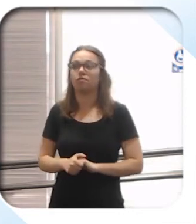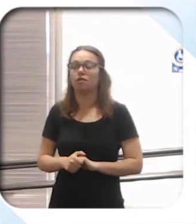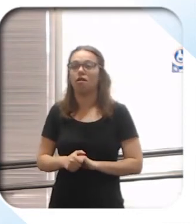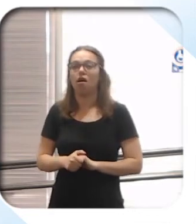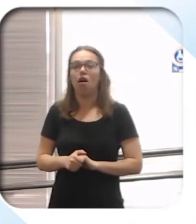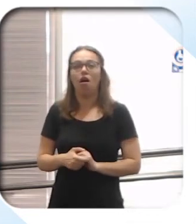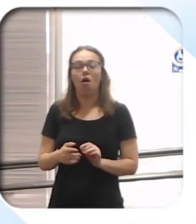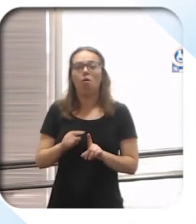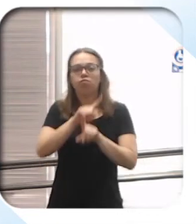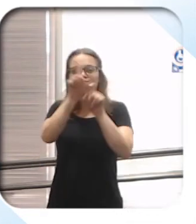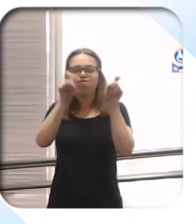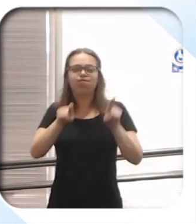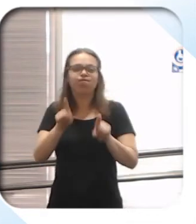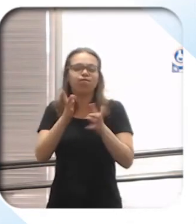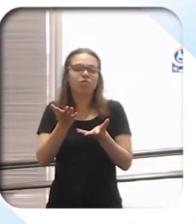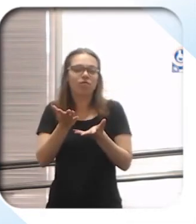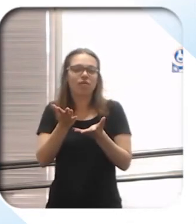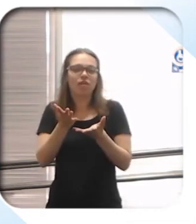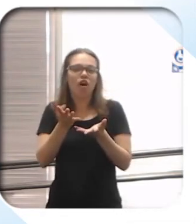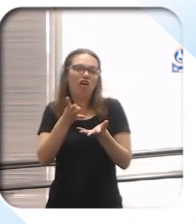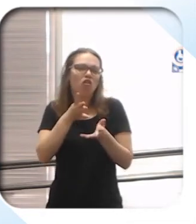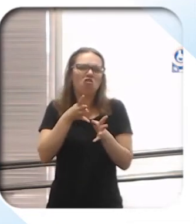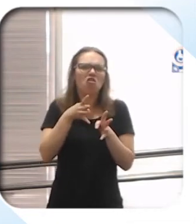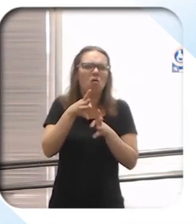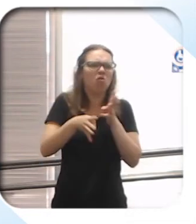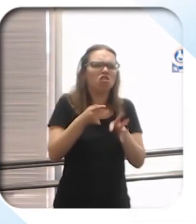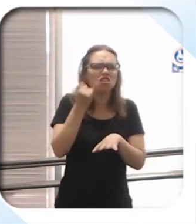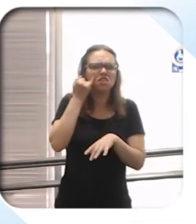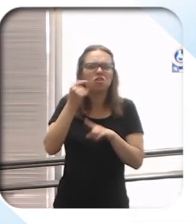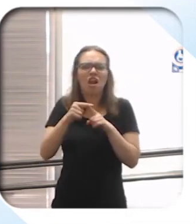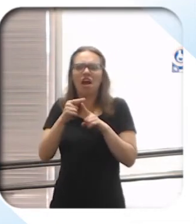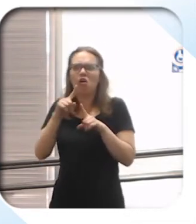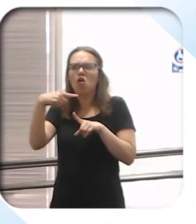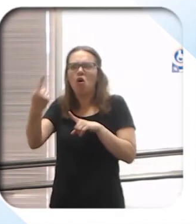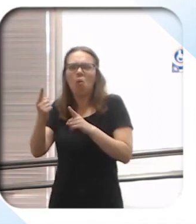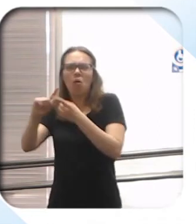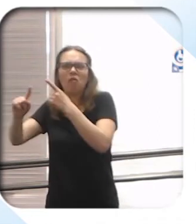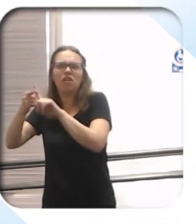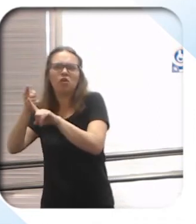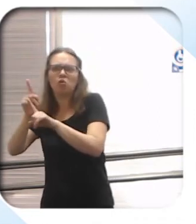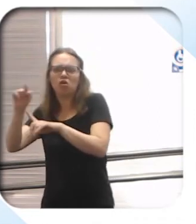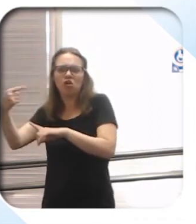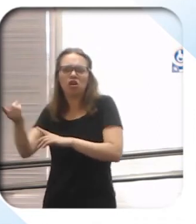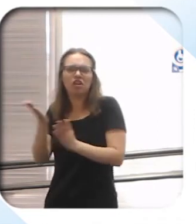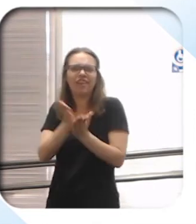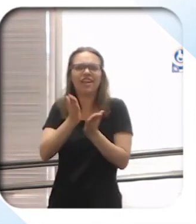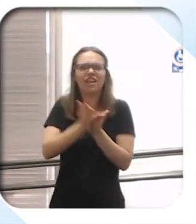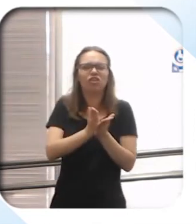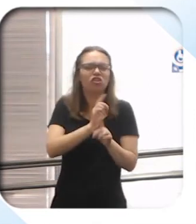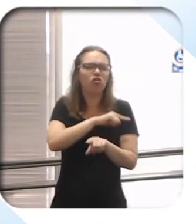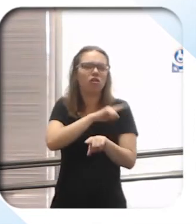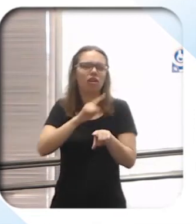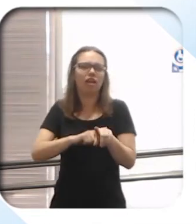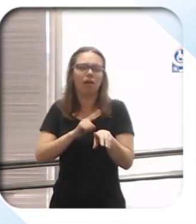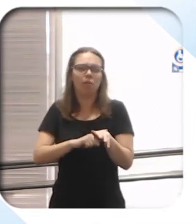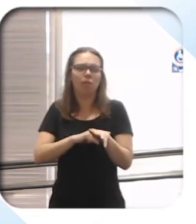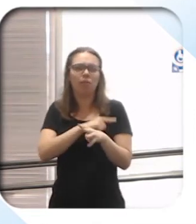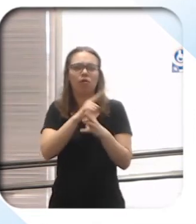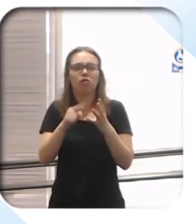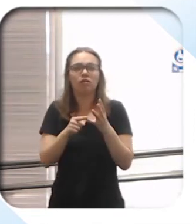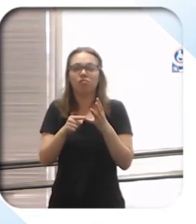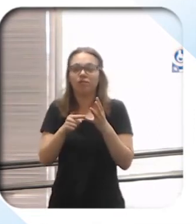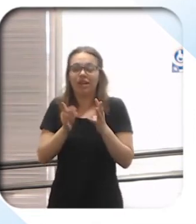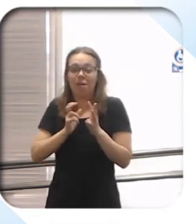Interrogantes más frecuentes. Funcionamiento sexual, vínculo con el otro, derechos, tiempo,